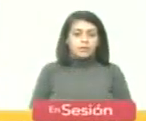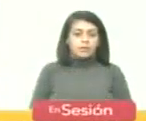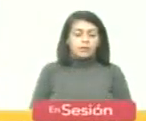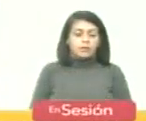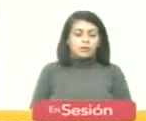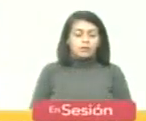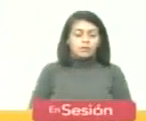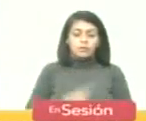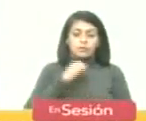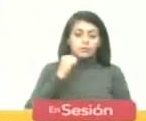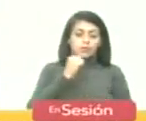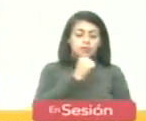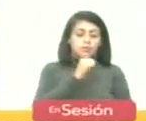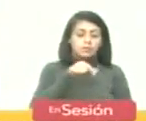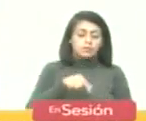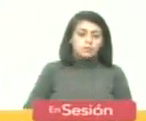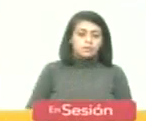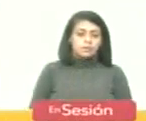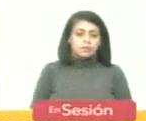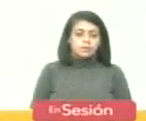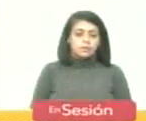Estos asesinos,